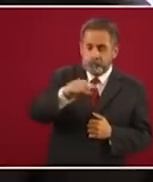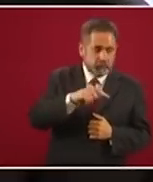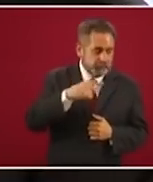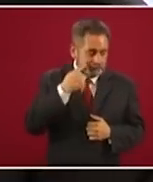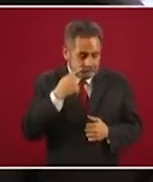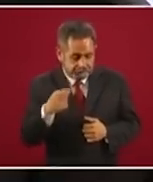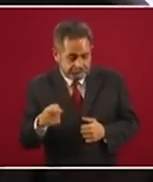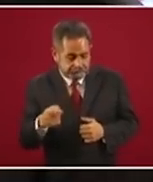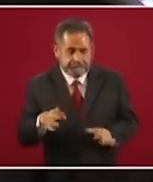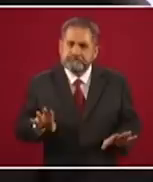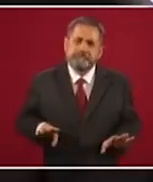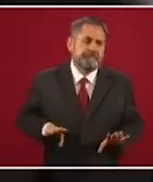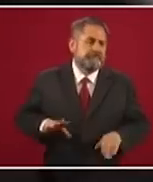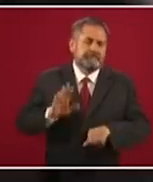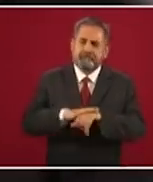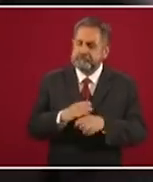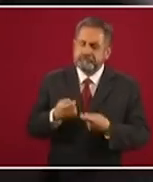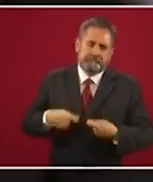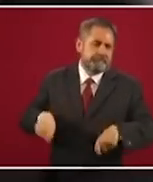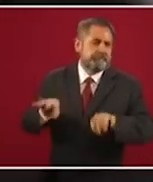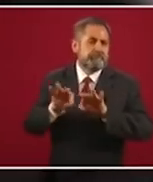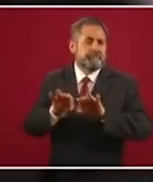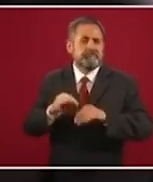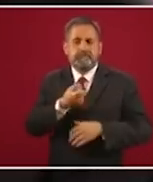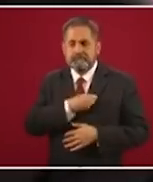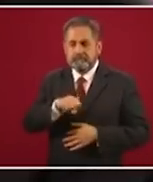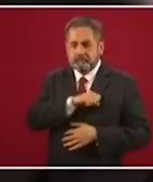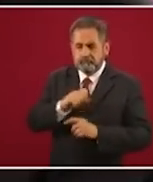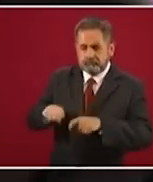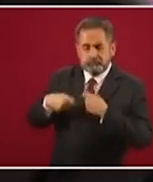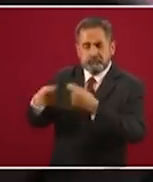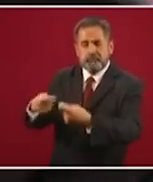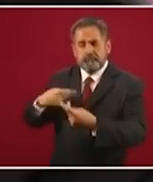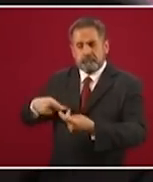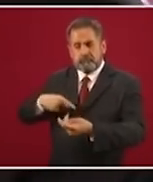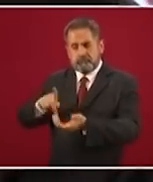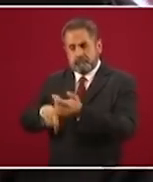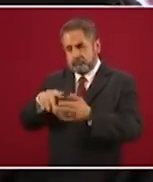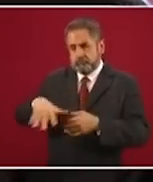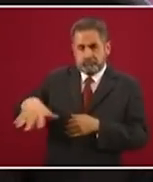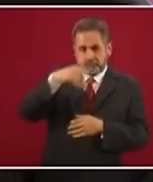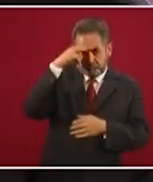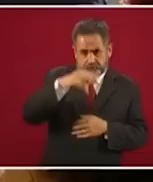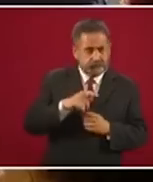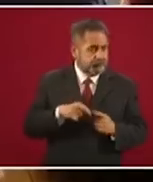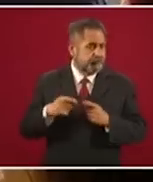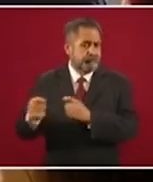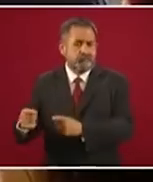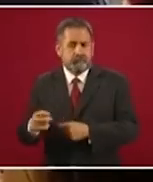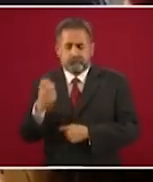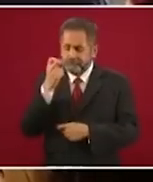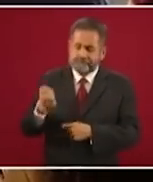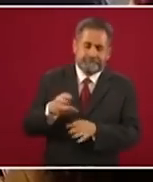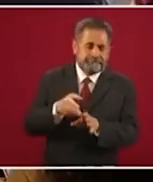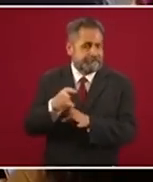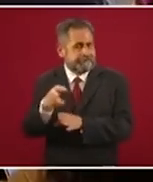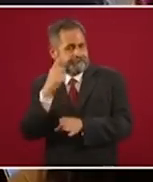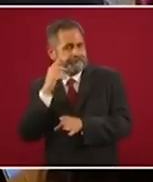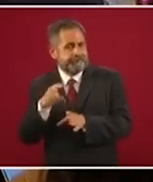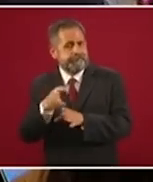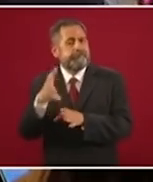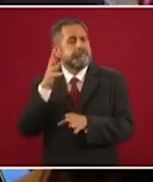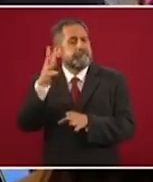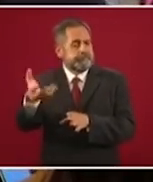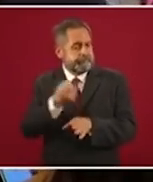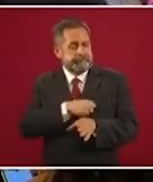superior, que en este caso es la salud de las mexicanas y los mexicanos, van a ser persuadidos de que ese es el camino correcto a